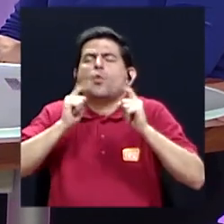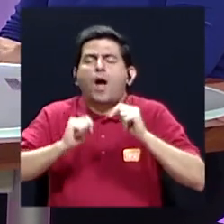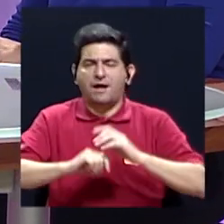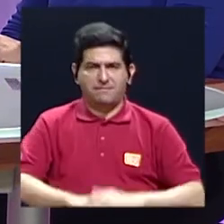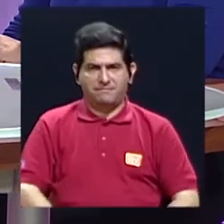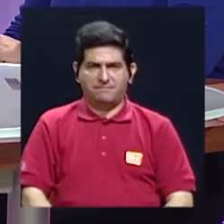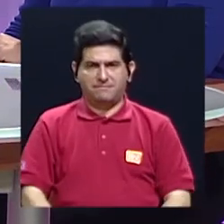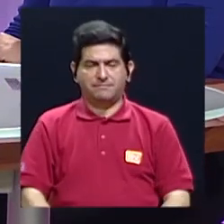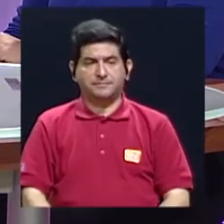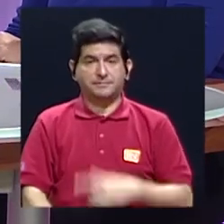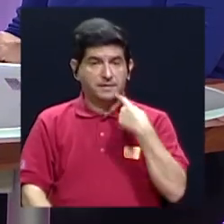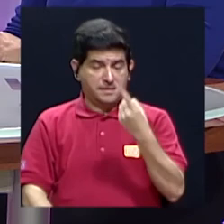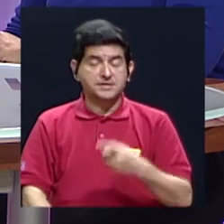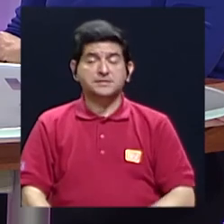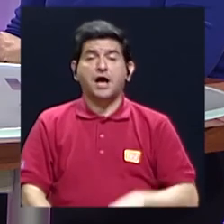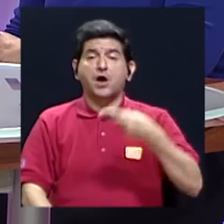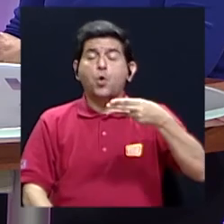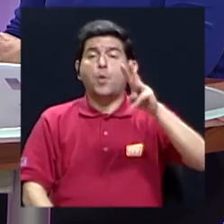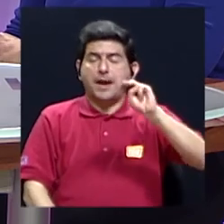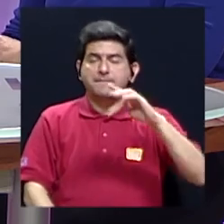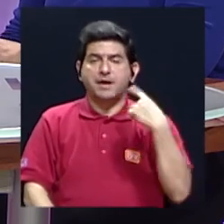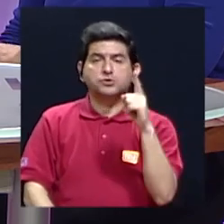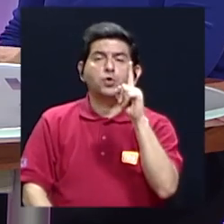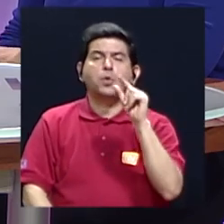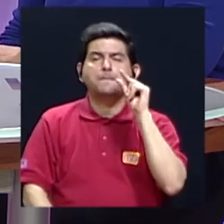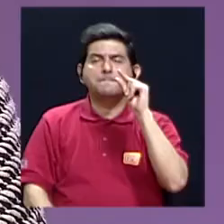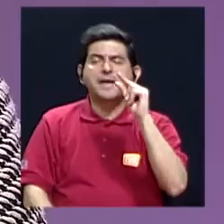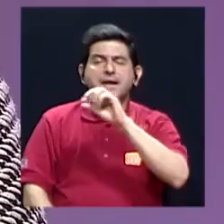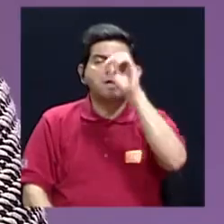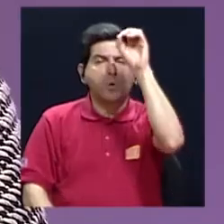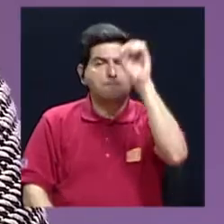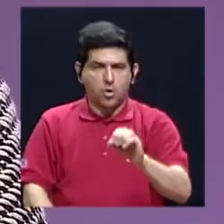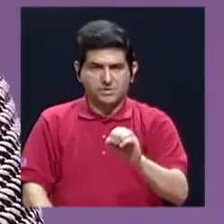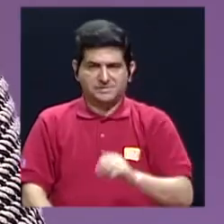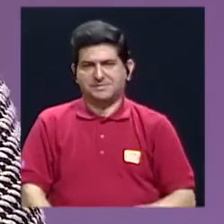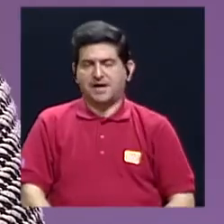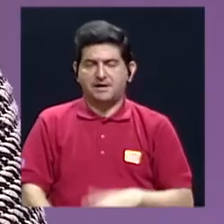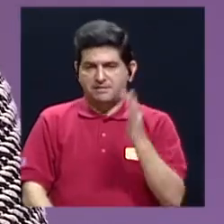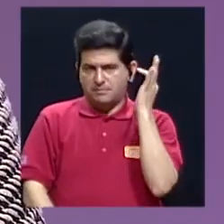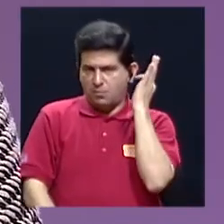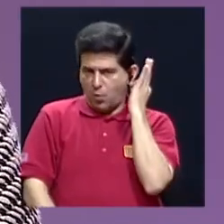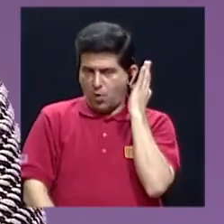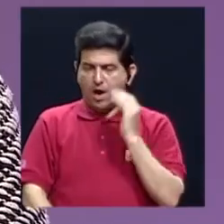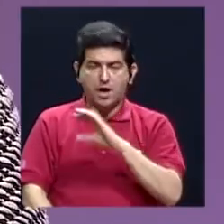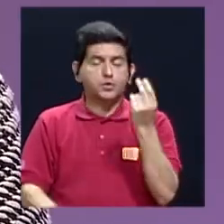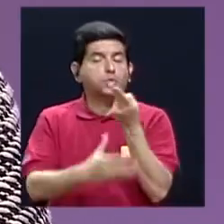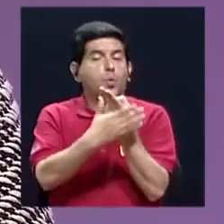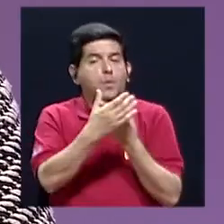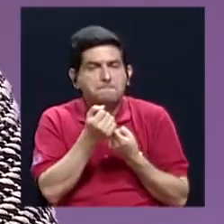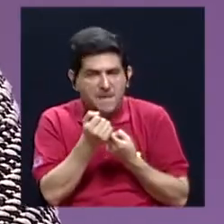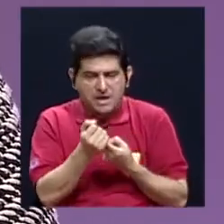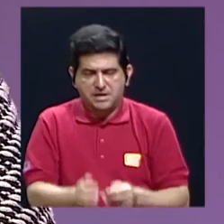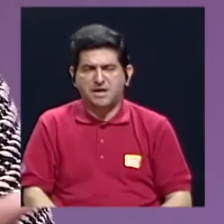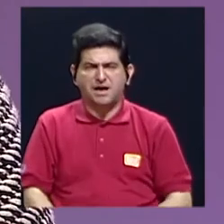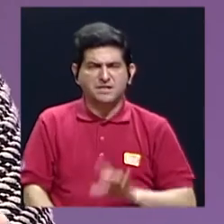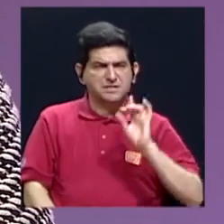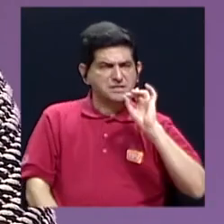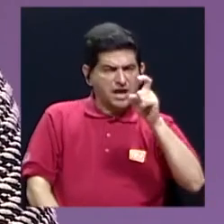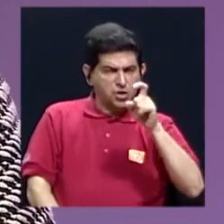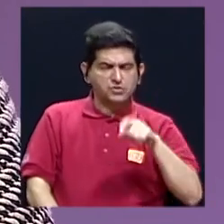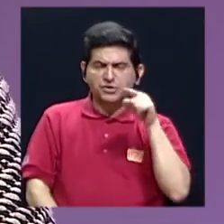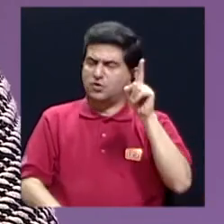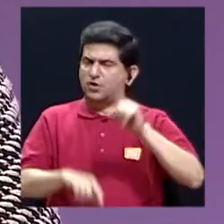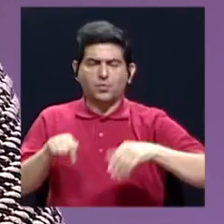vitro? Sí, como decía don Hubert, es solo un pequeño porcentaje de las mujeres o parejas que se les diagnostica